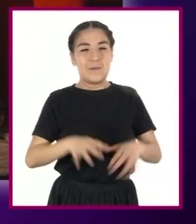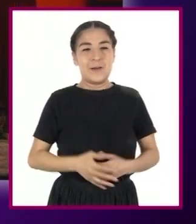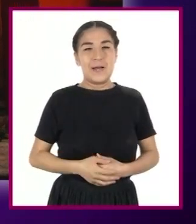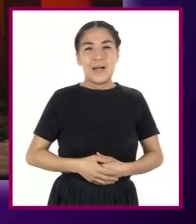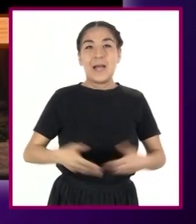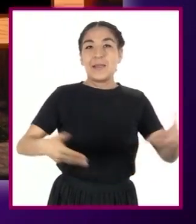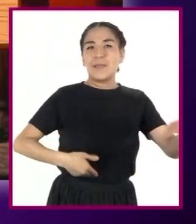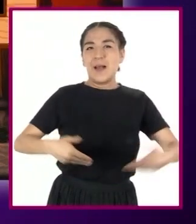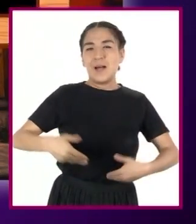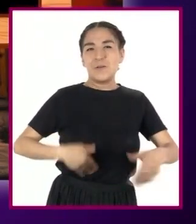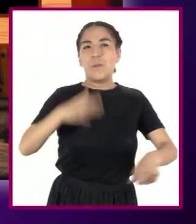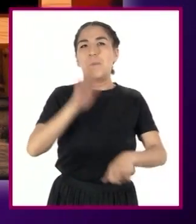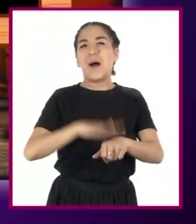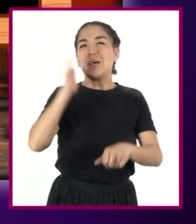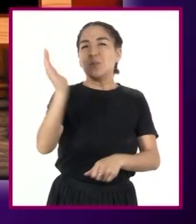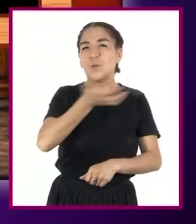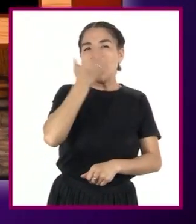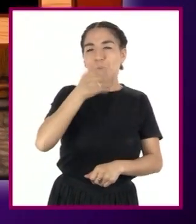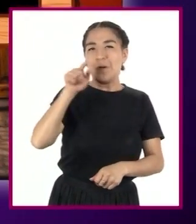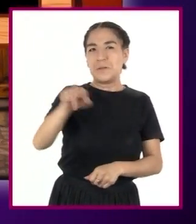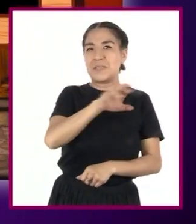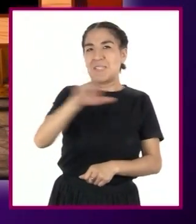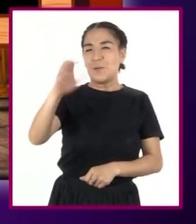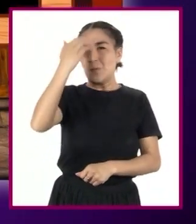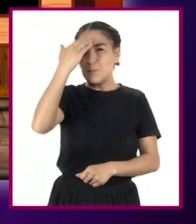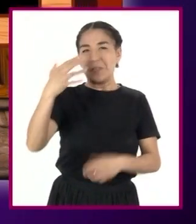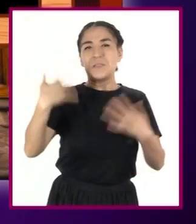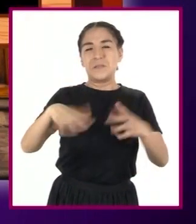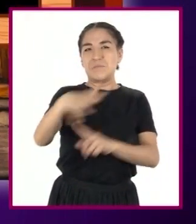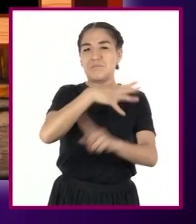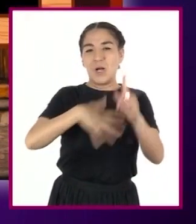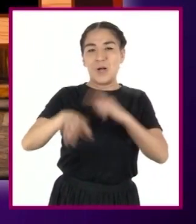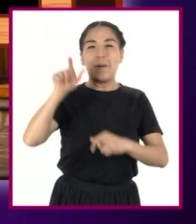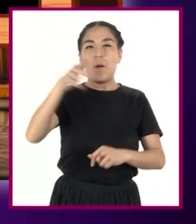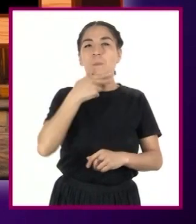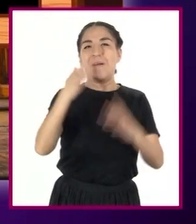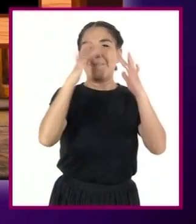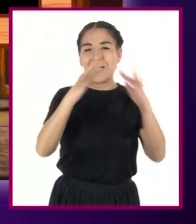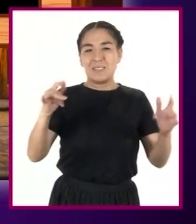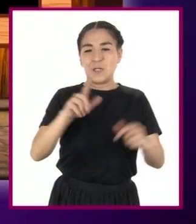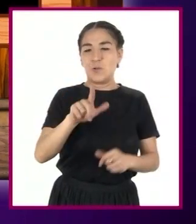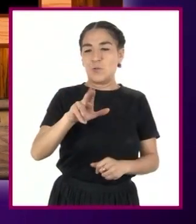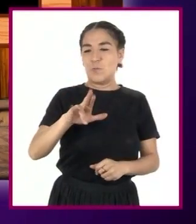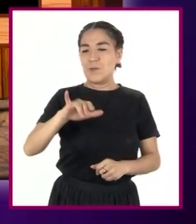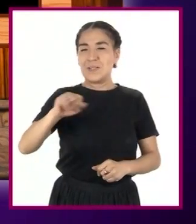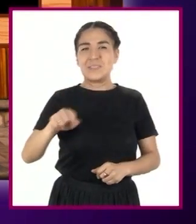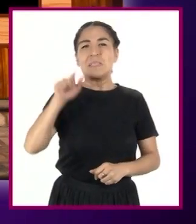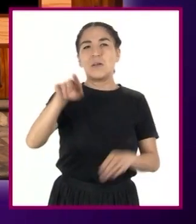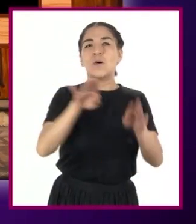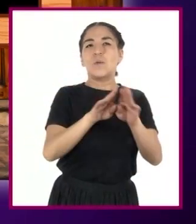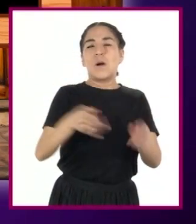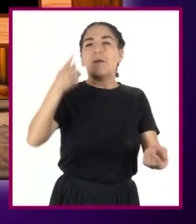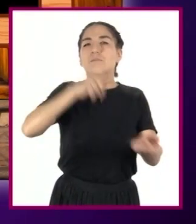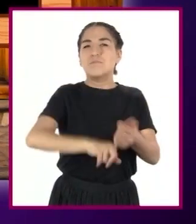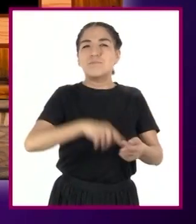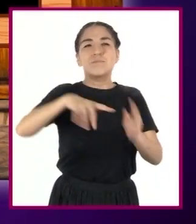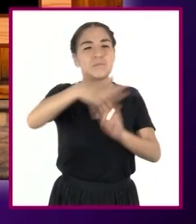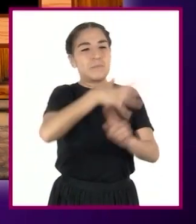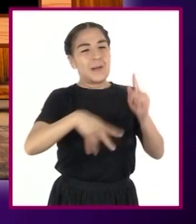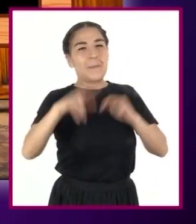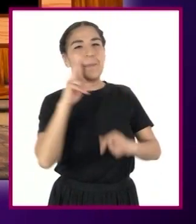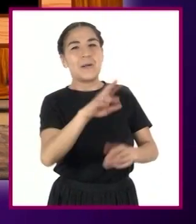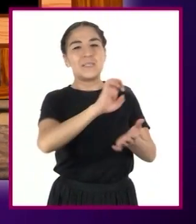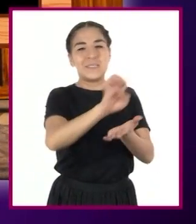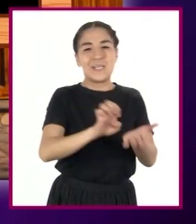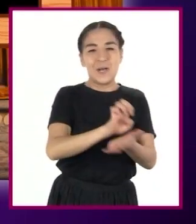el espectáculo más común y reconocido socialmente. El francés Louis Daguerre presentó un espectáculo en el que el público observaba